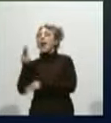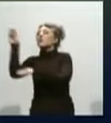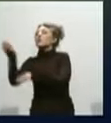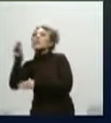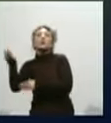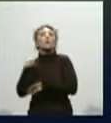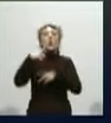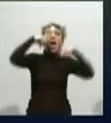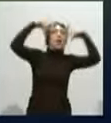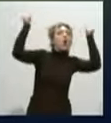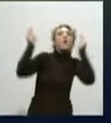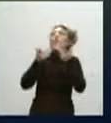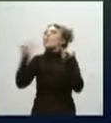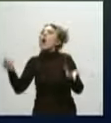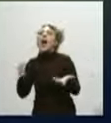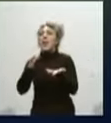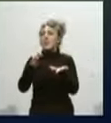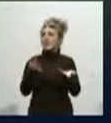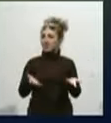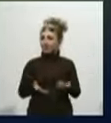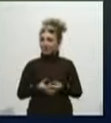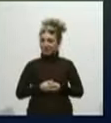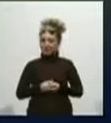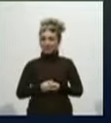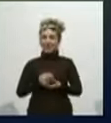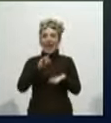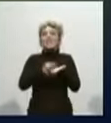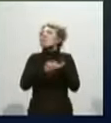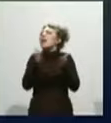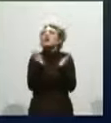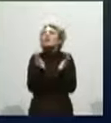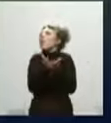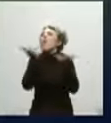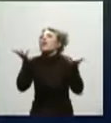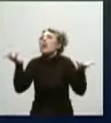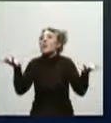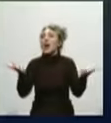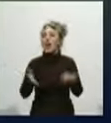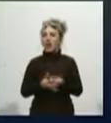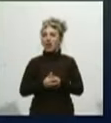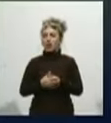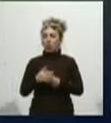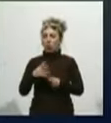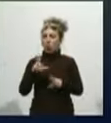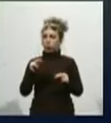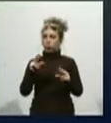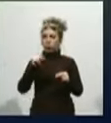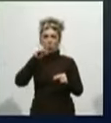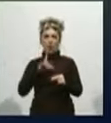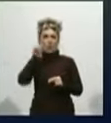la graciosa archipiélago chinijo. Dice, ah, coño, a mí me da que este es un profesor de geografía en paro.